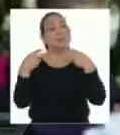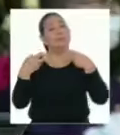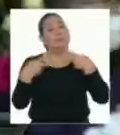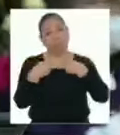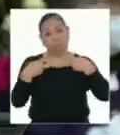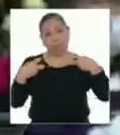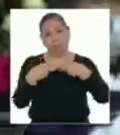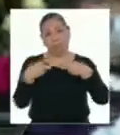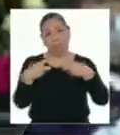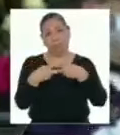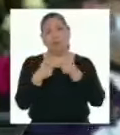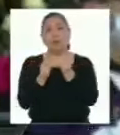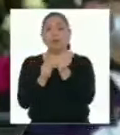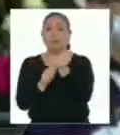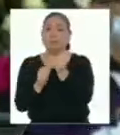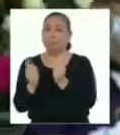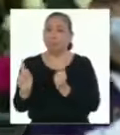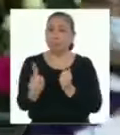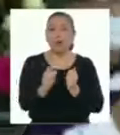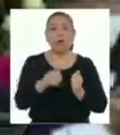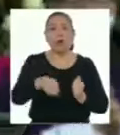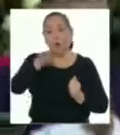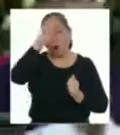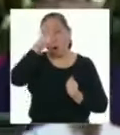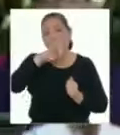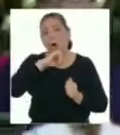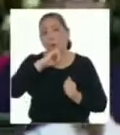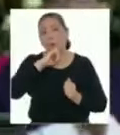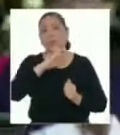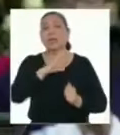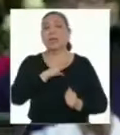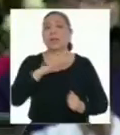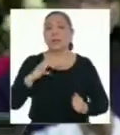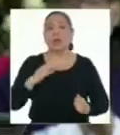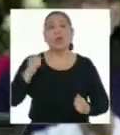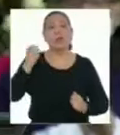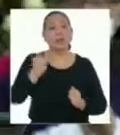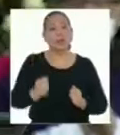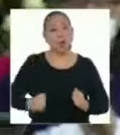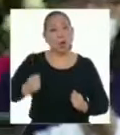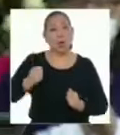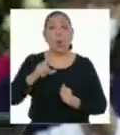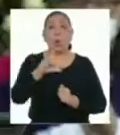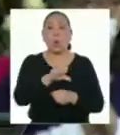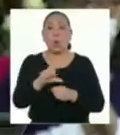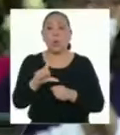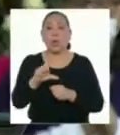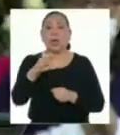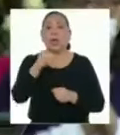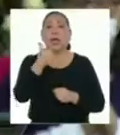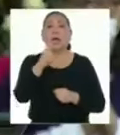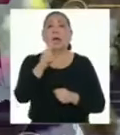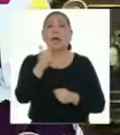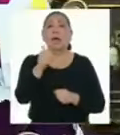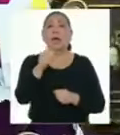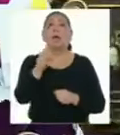virtualmente con los hermanos obispos de Callao, Chosica, Lurín y